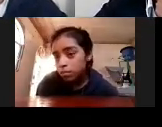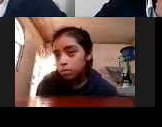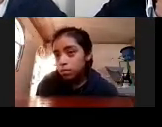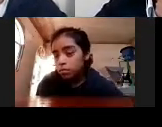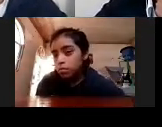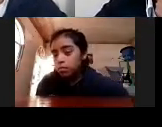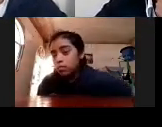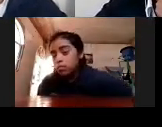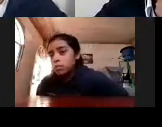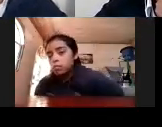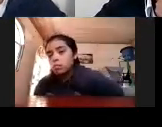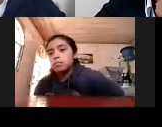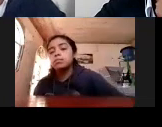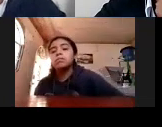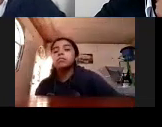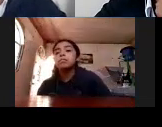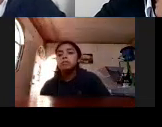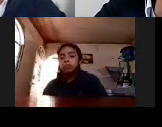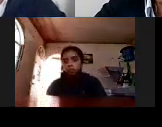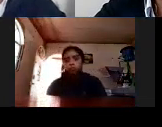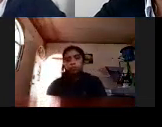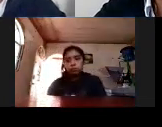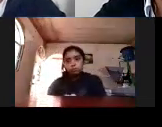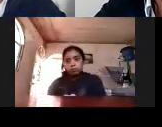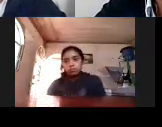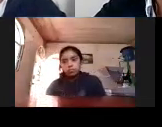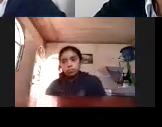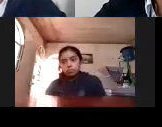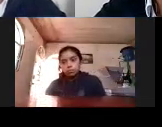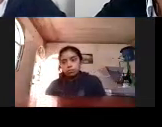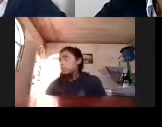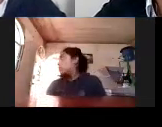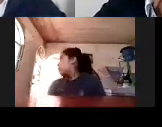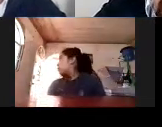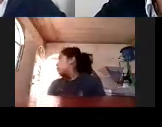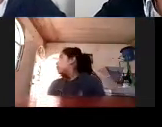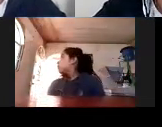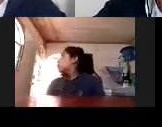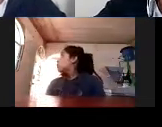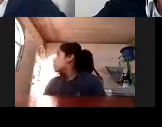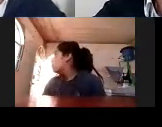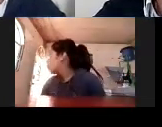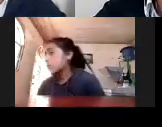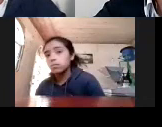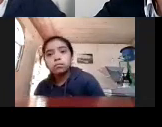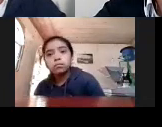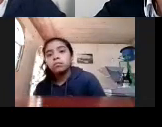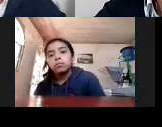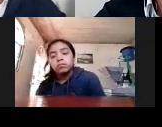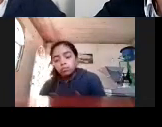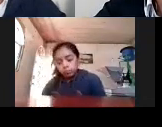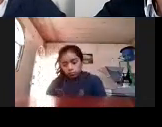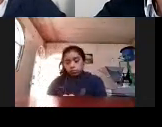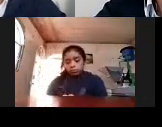que aprender, interpretarlos y aprender el inglés también. Entonces, bueno,